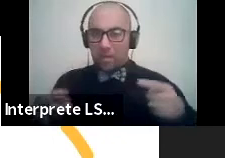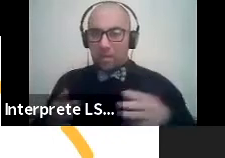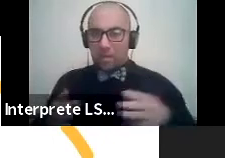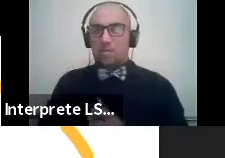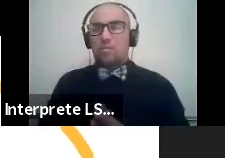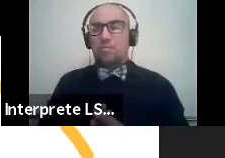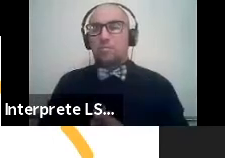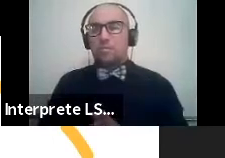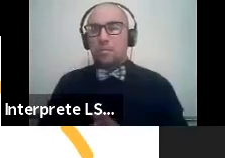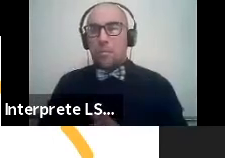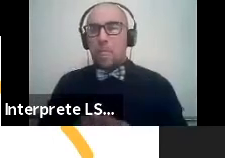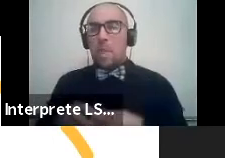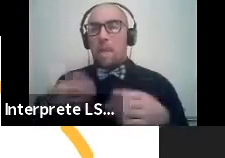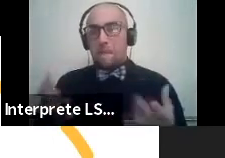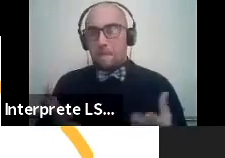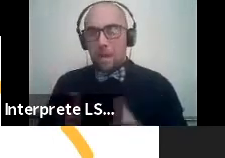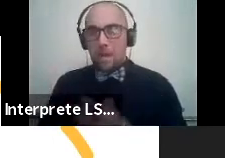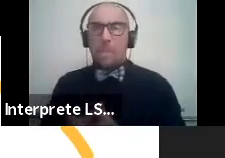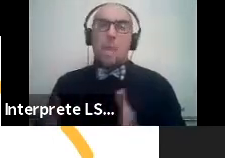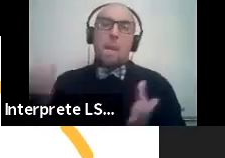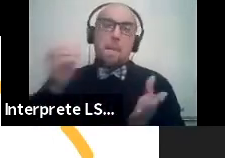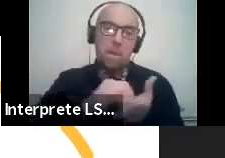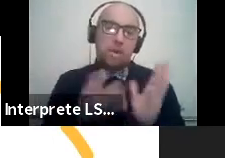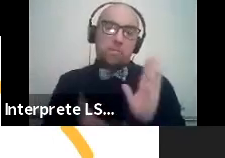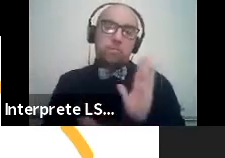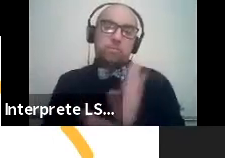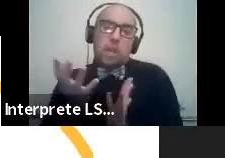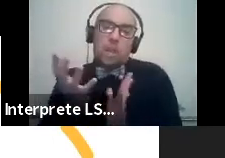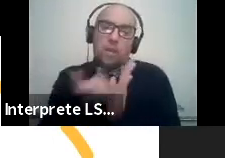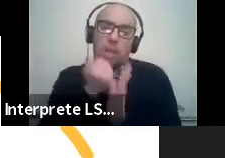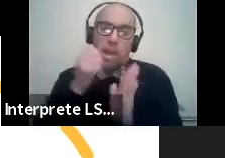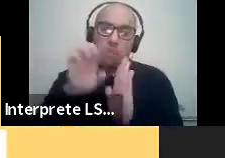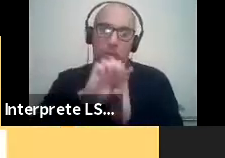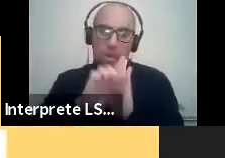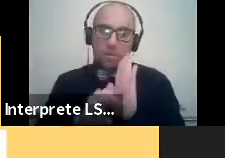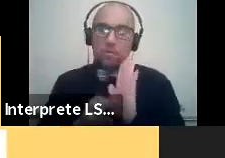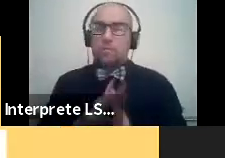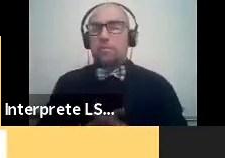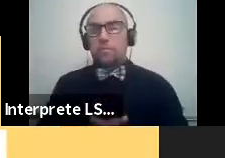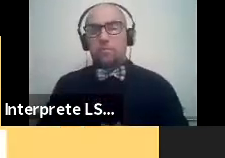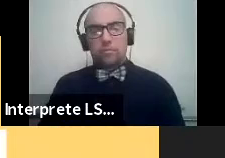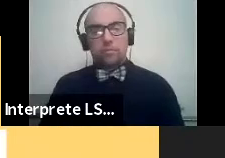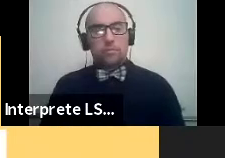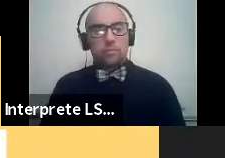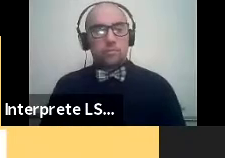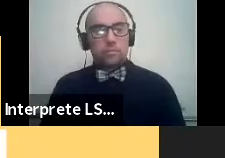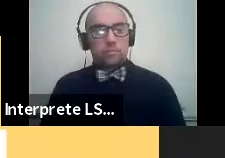darle todo lo que necesitábamos a este proyecto.